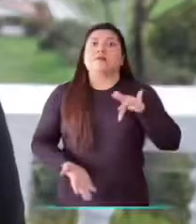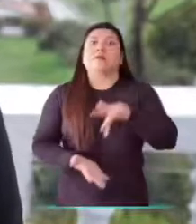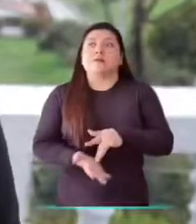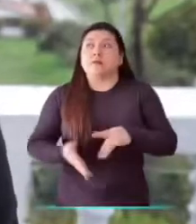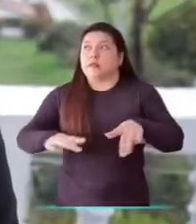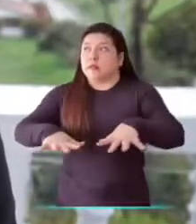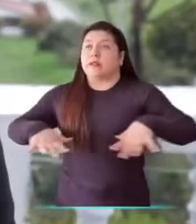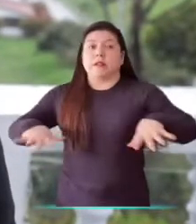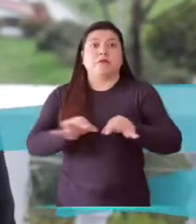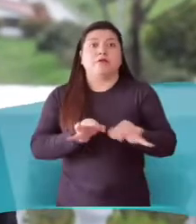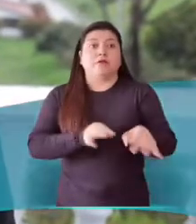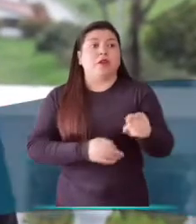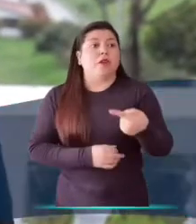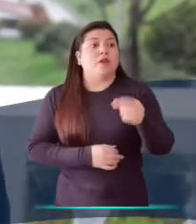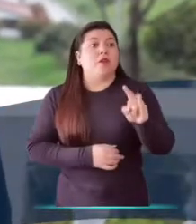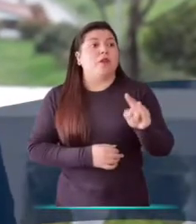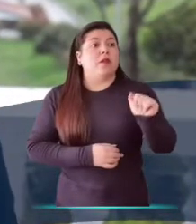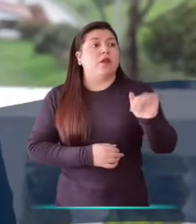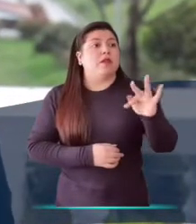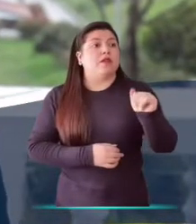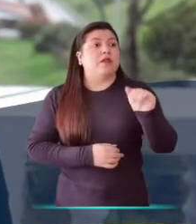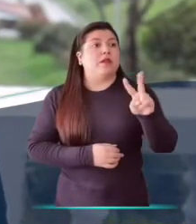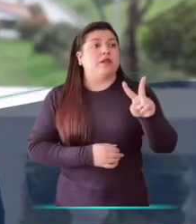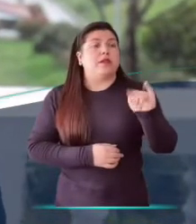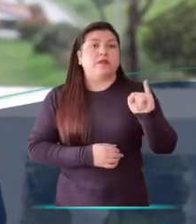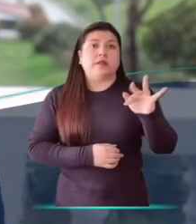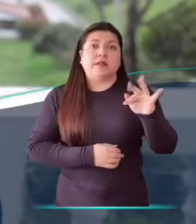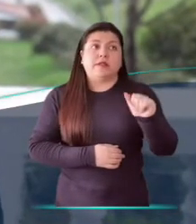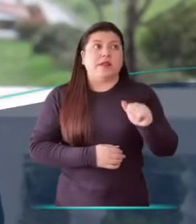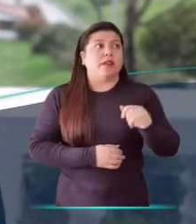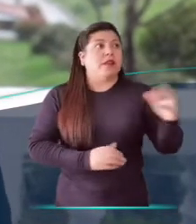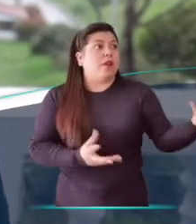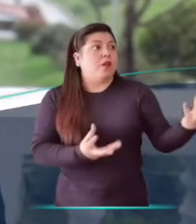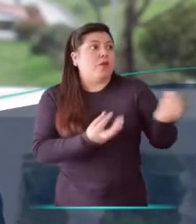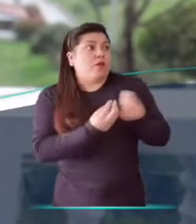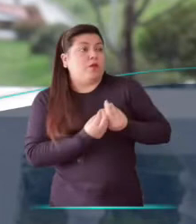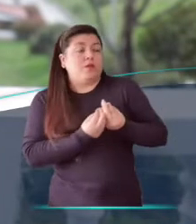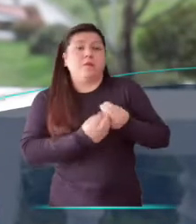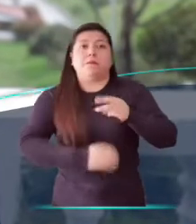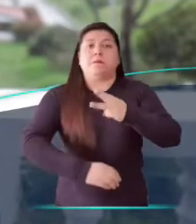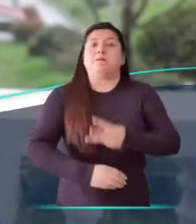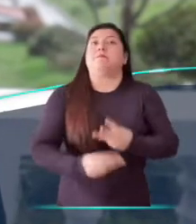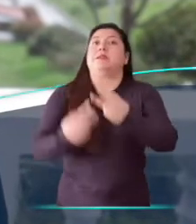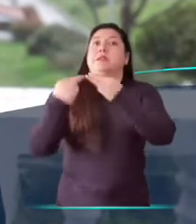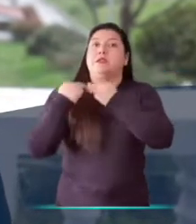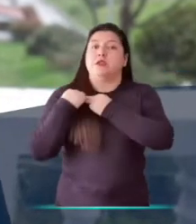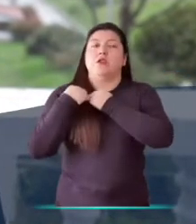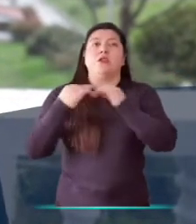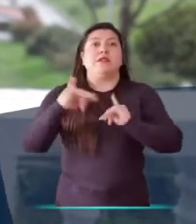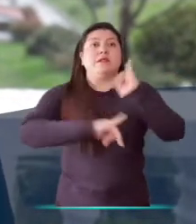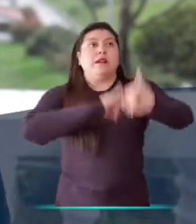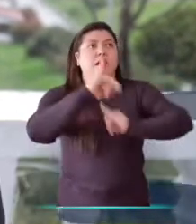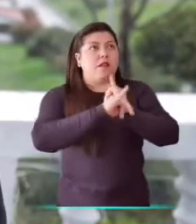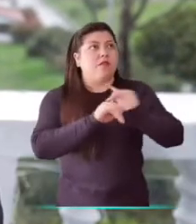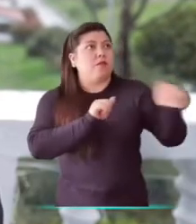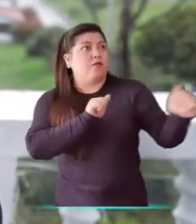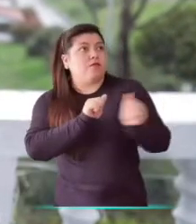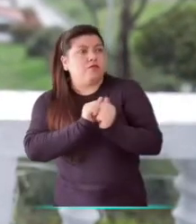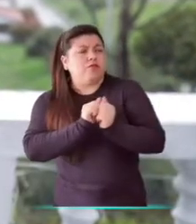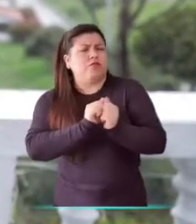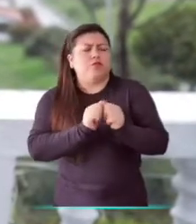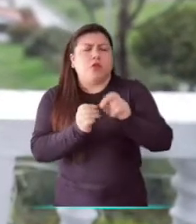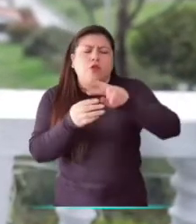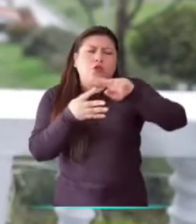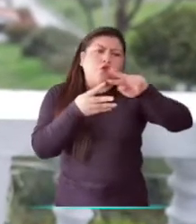Nos encontramos en el municipio de Guatavita. Nos han acompañado de la Misión Técnica Internacional diferentes expertos informáticos